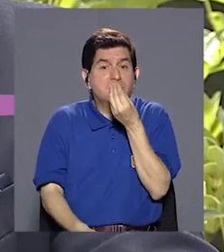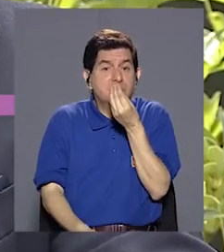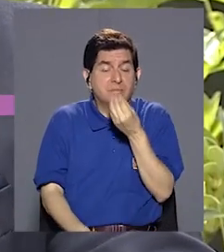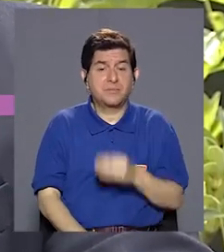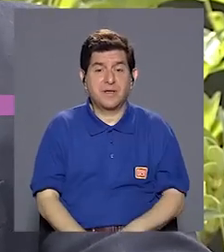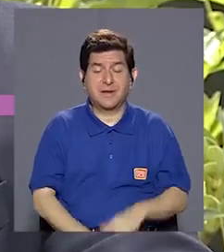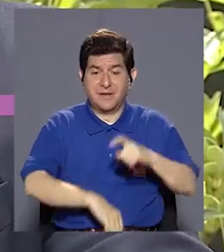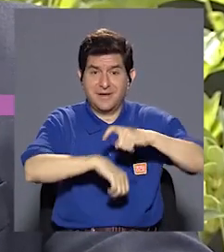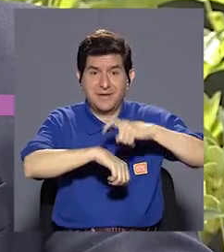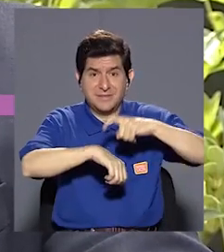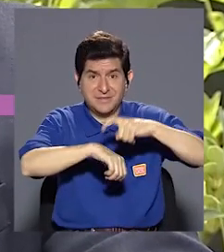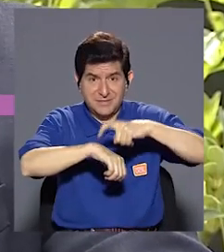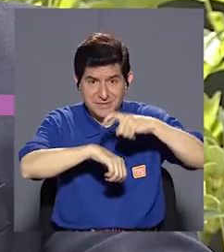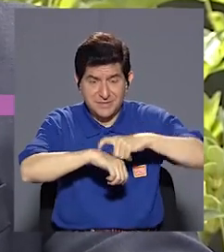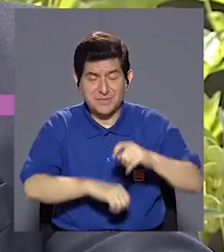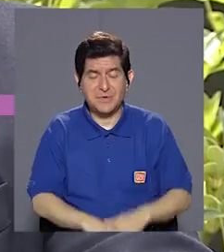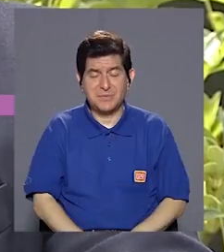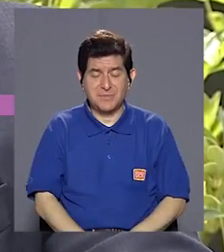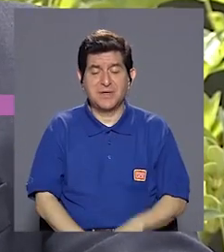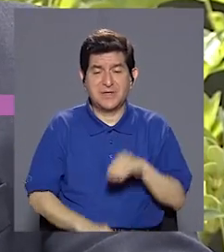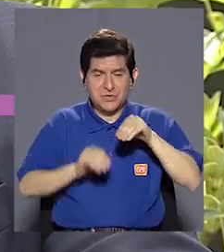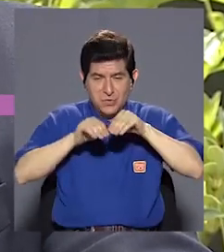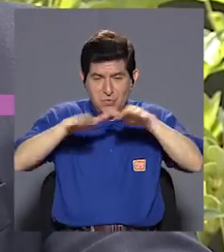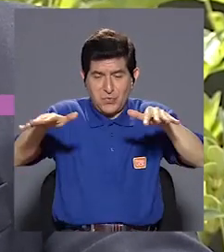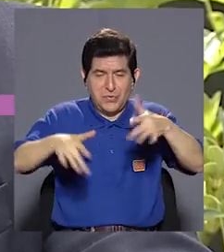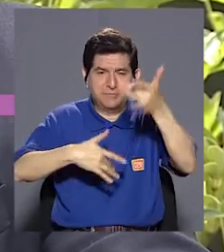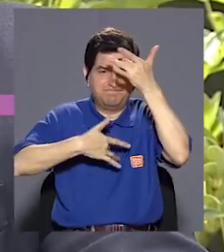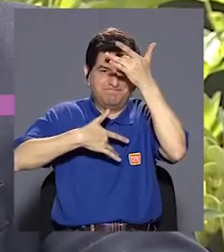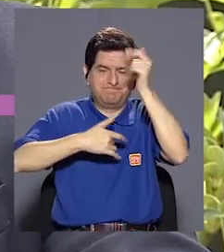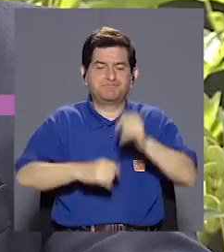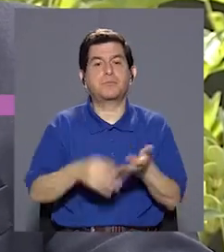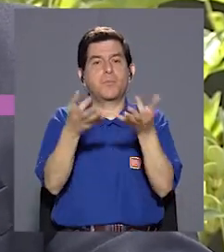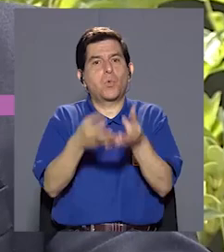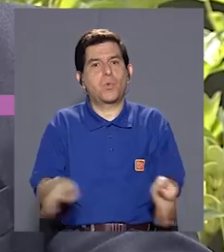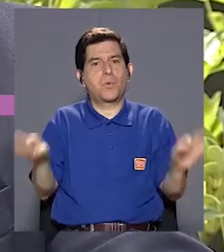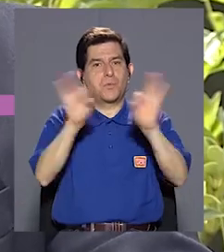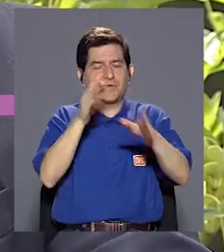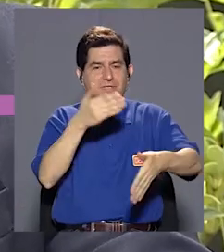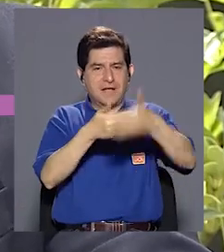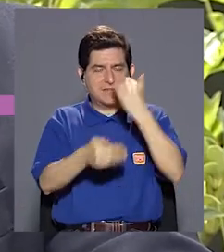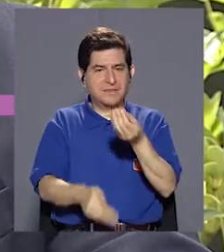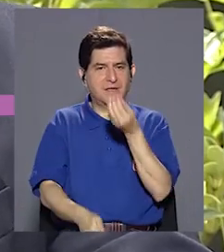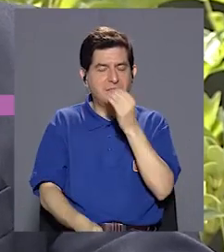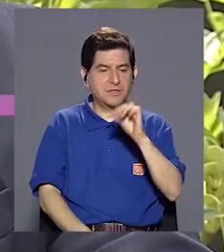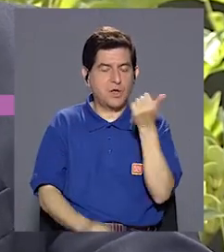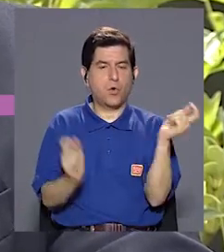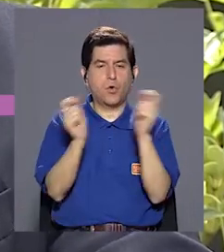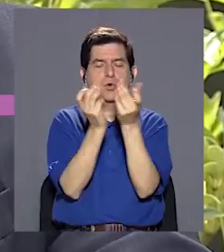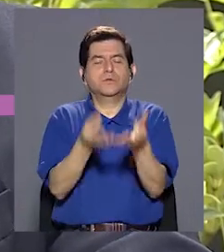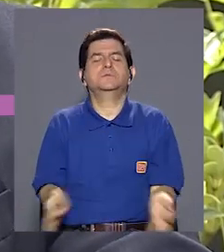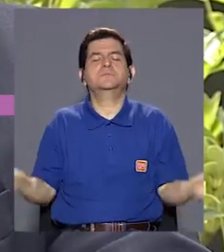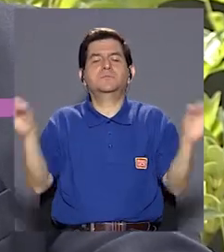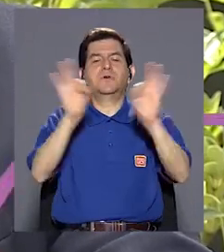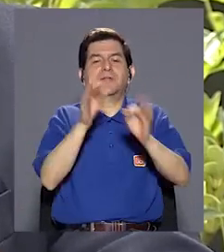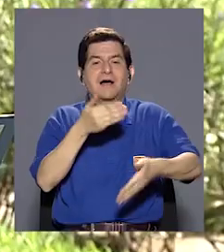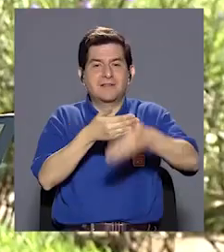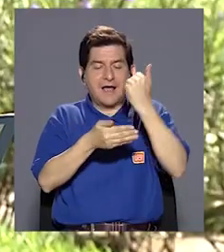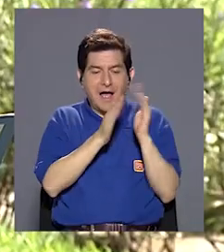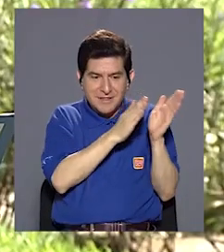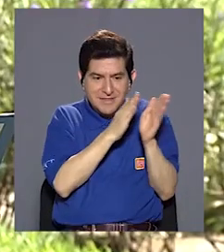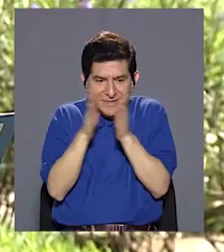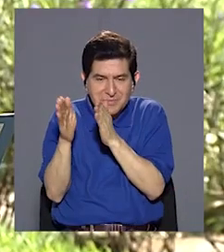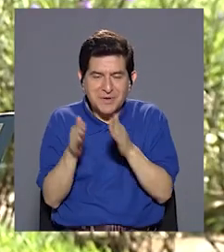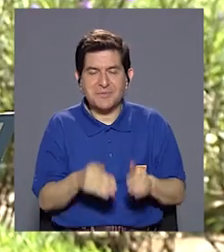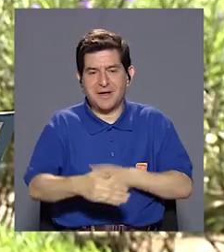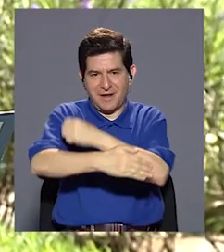boca, perfectamente ahí nos estamos transmitiendo las enfermedades, ¿verdad? Entonces es muy importante antes de alimentarnos. Otro punto importantísimo es antes